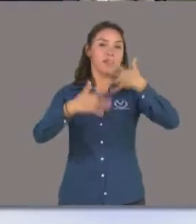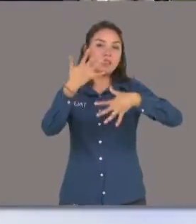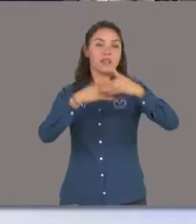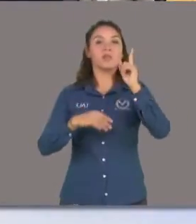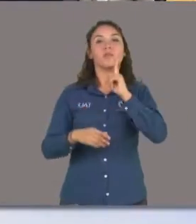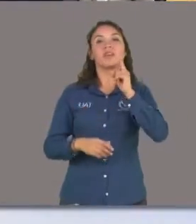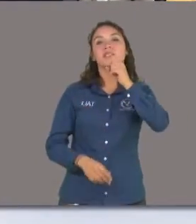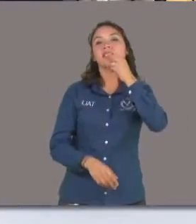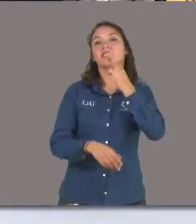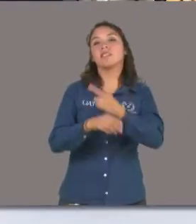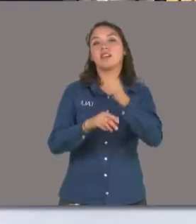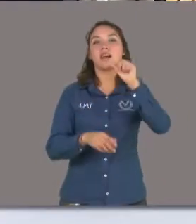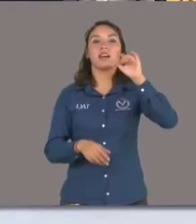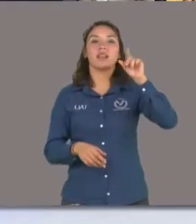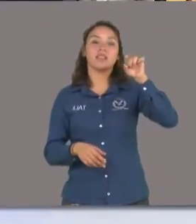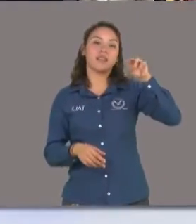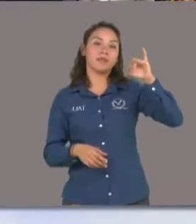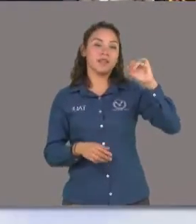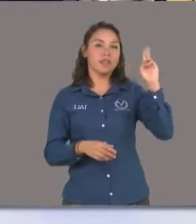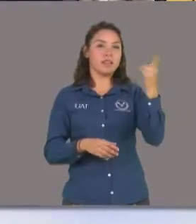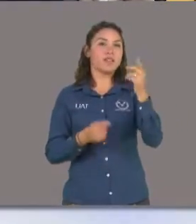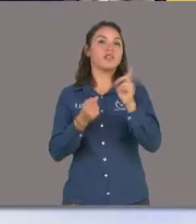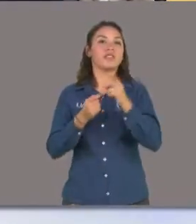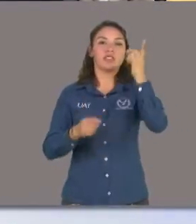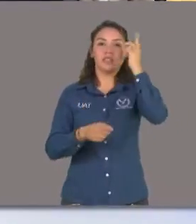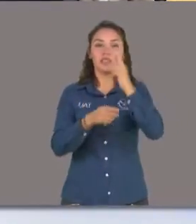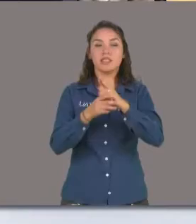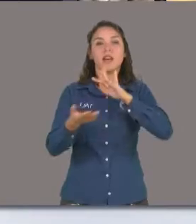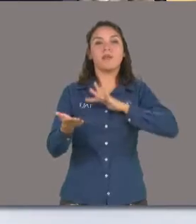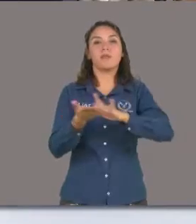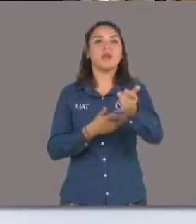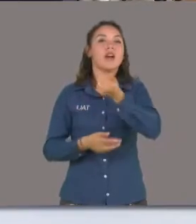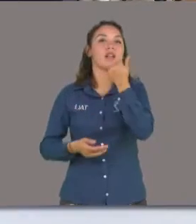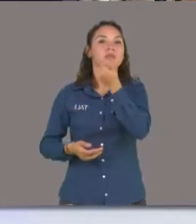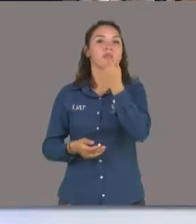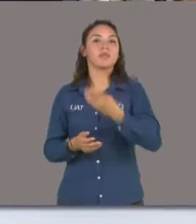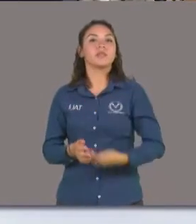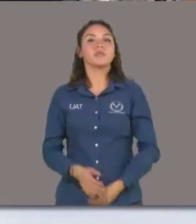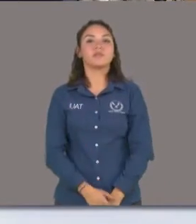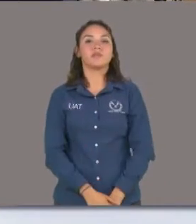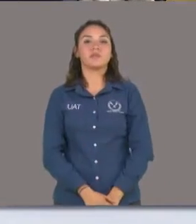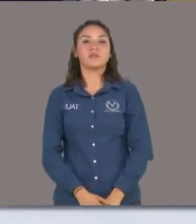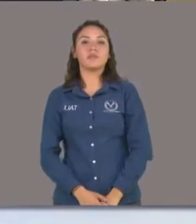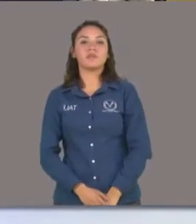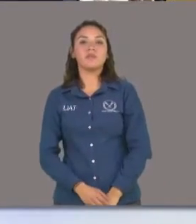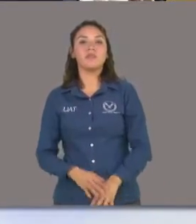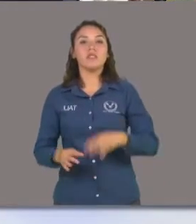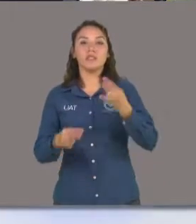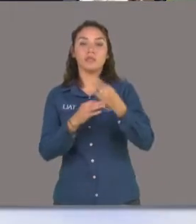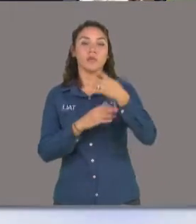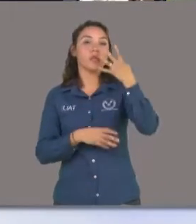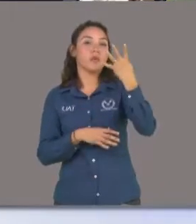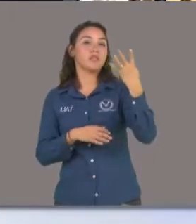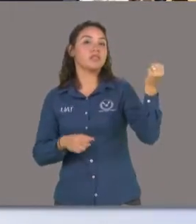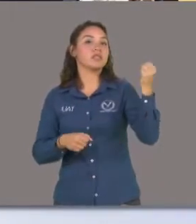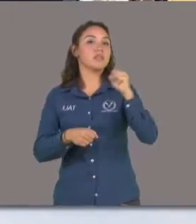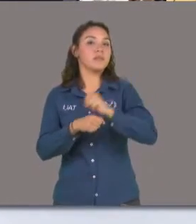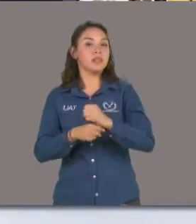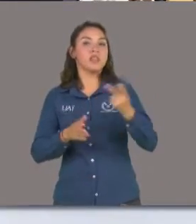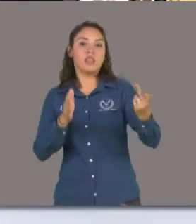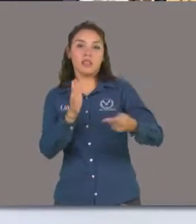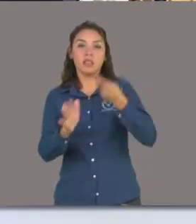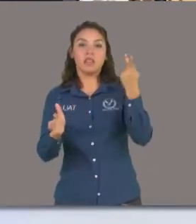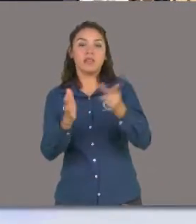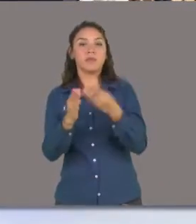Con una gran participación de universitarios, concluyó el sexto curso de Lengua de Señas Mexicanas, que llevó a cabo la Secretaría Académica de la Autónoma de